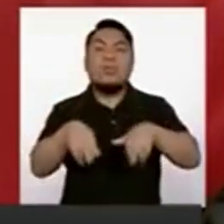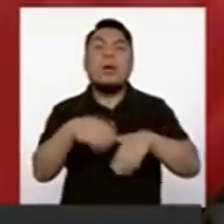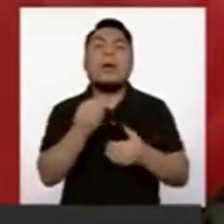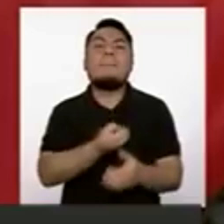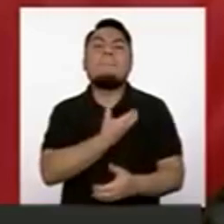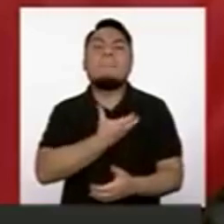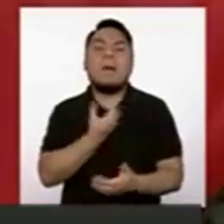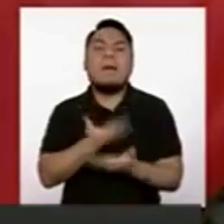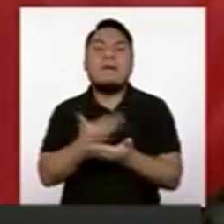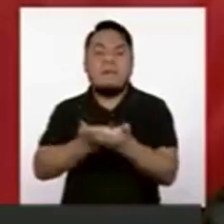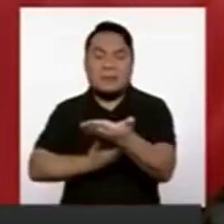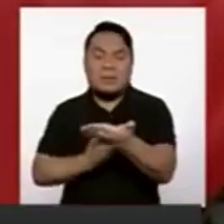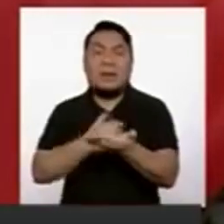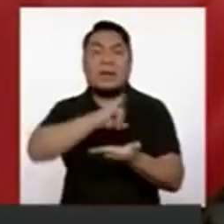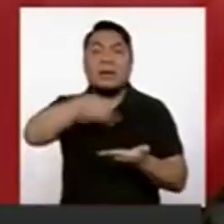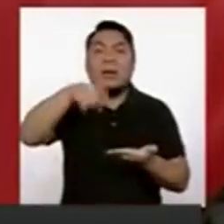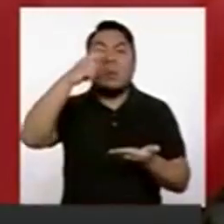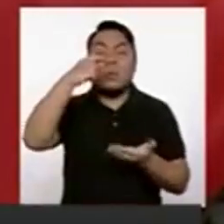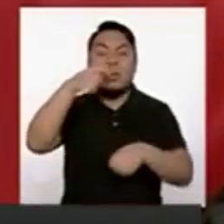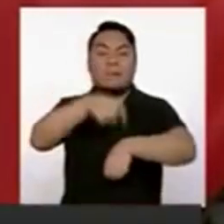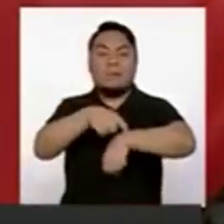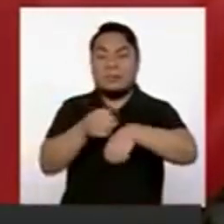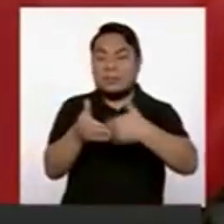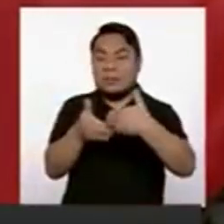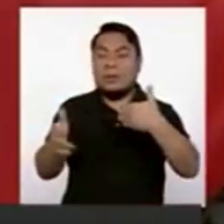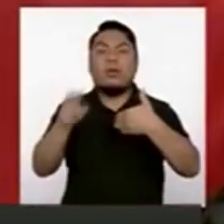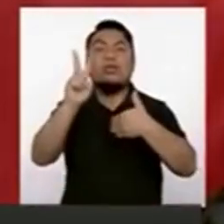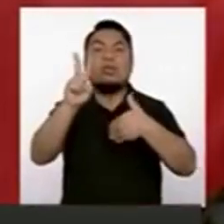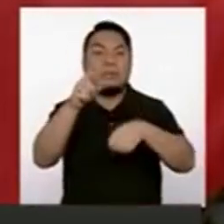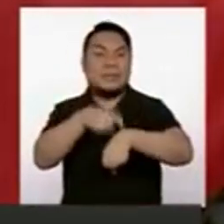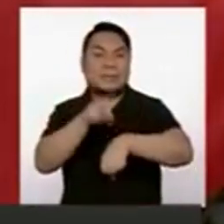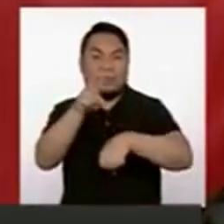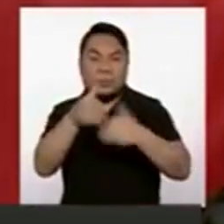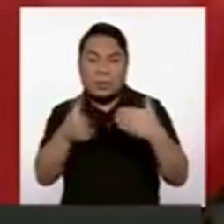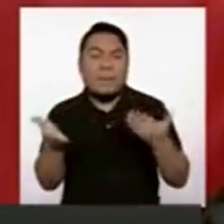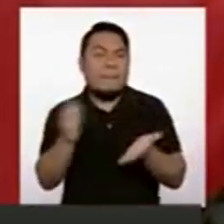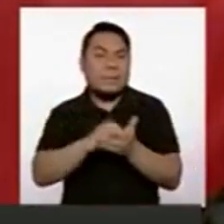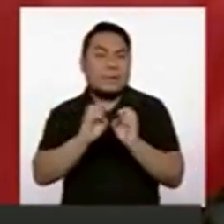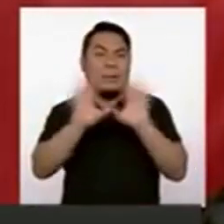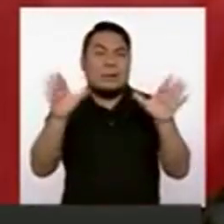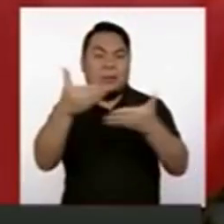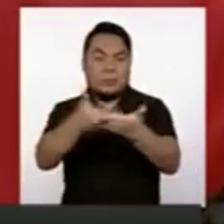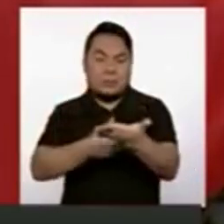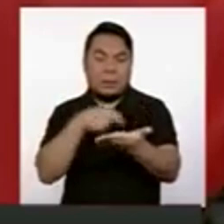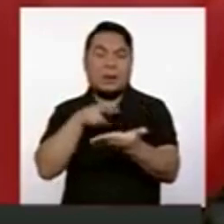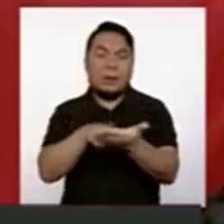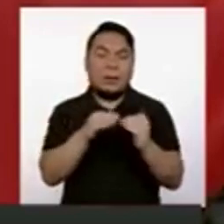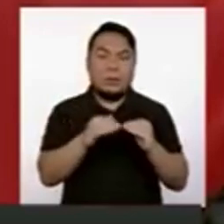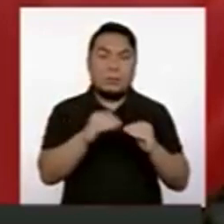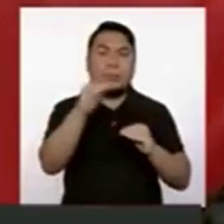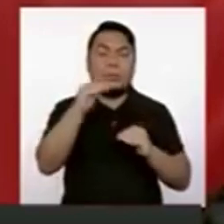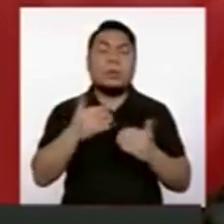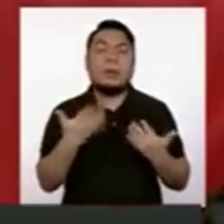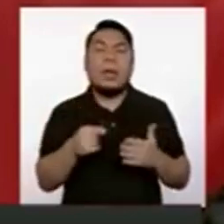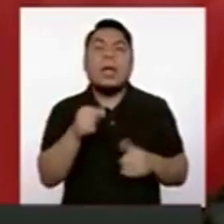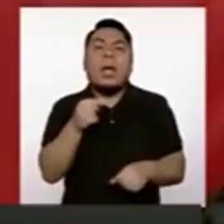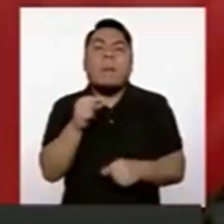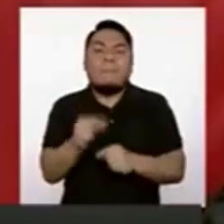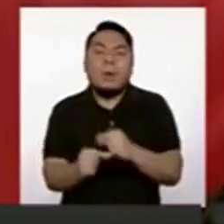de mayo y de junio con la fase 2 ya de una manera mucho más clara. Estamos en franco